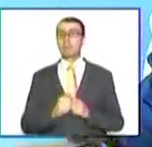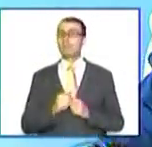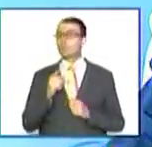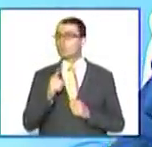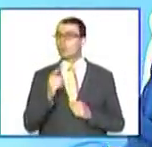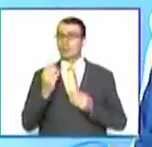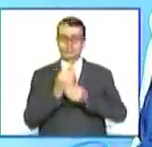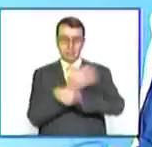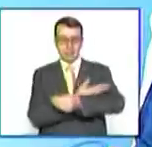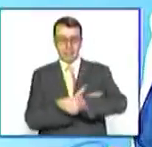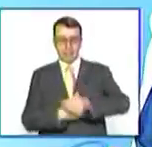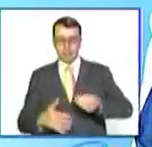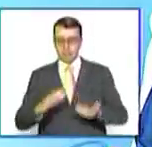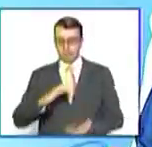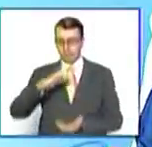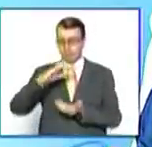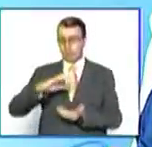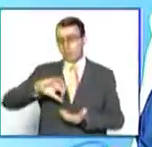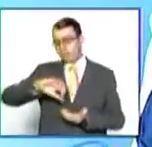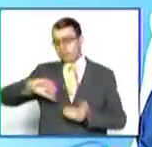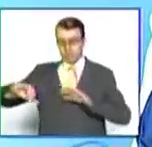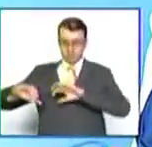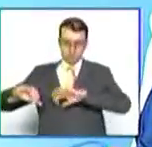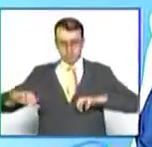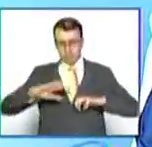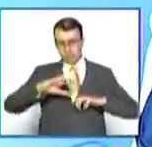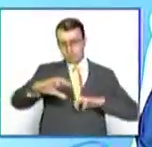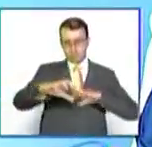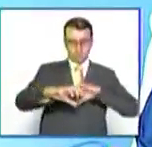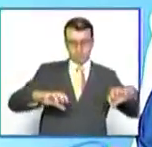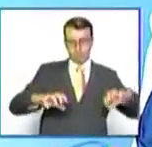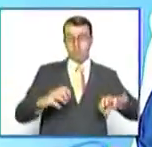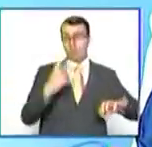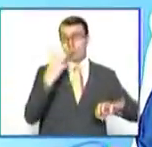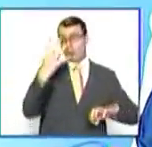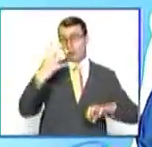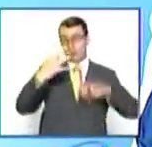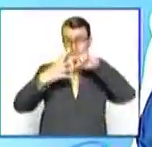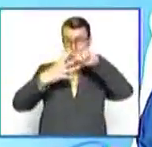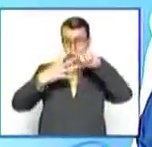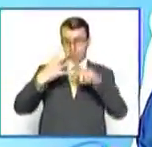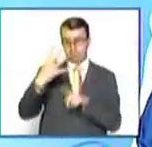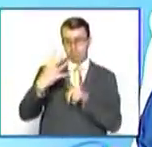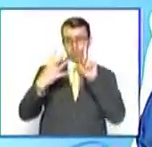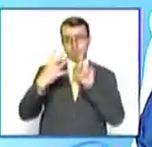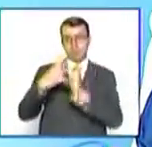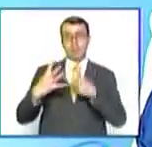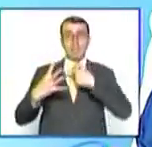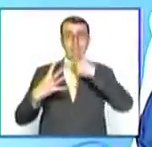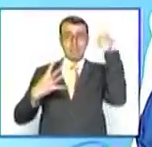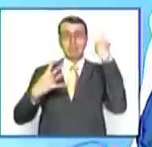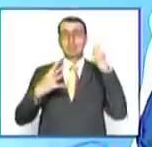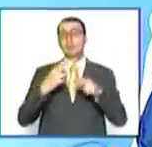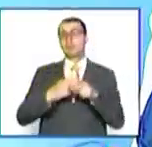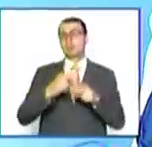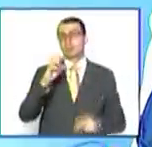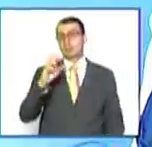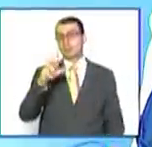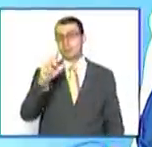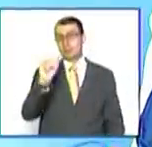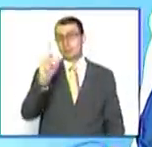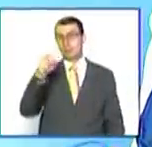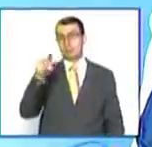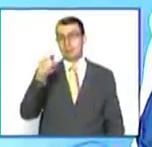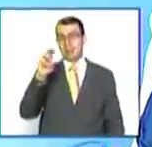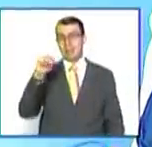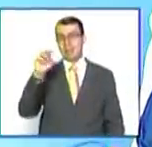la sangre, hay una cosa que se llama plasma, que tiene unas propiedades excelentes, y esto se llama plasma rico